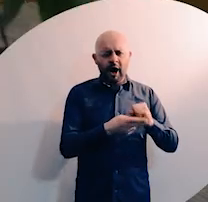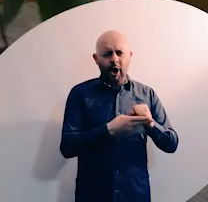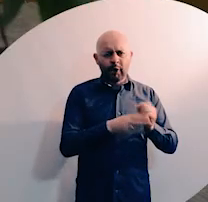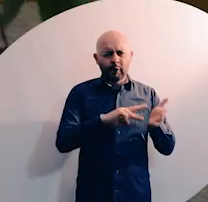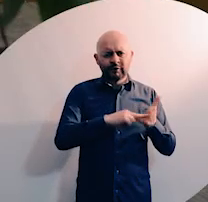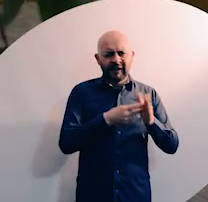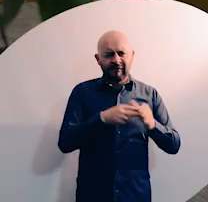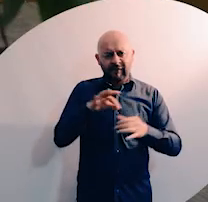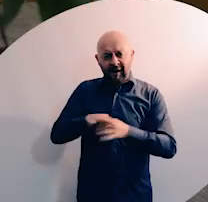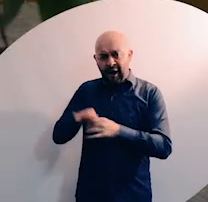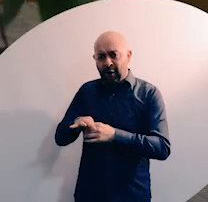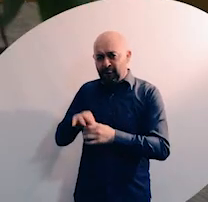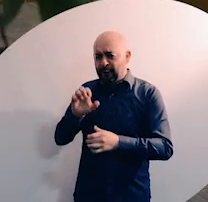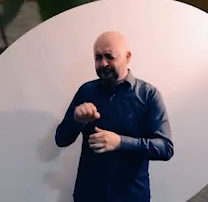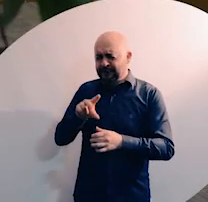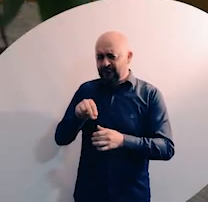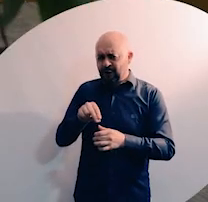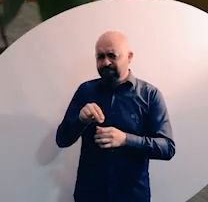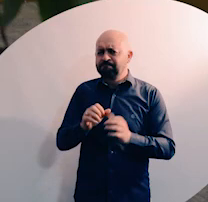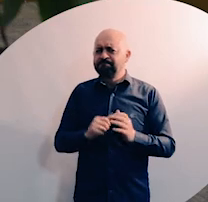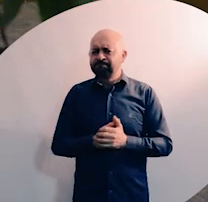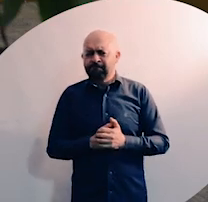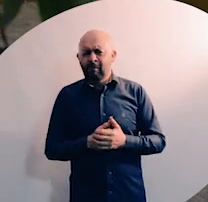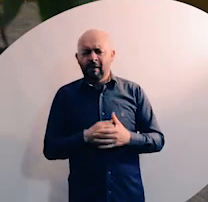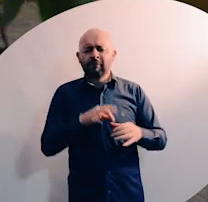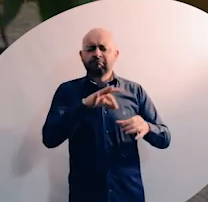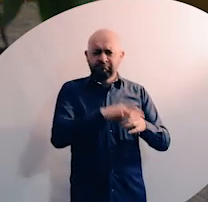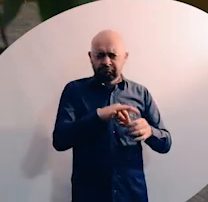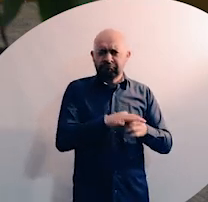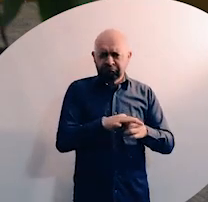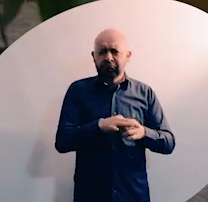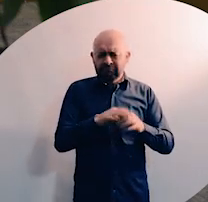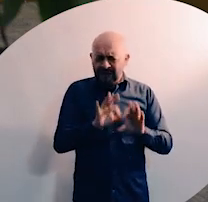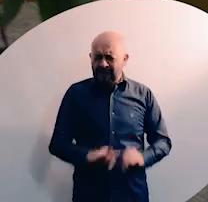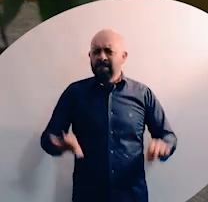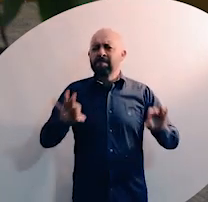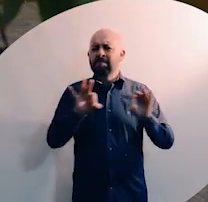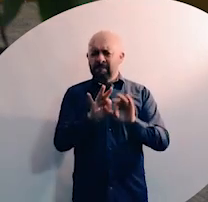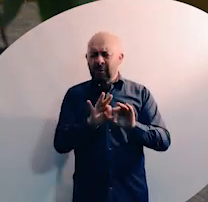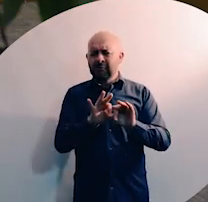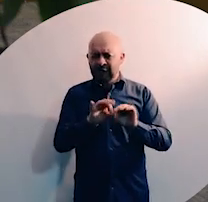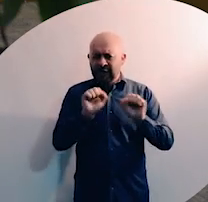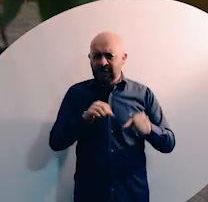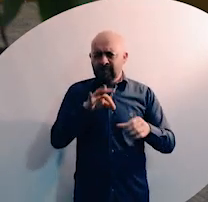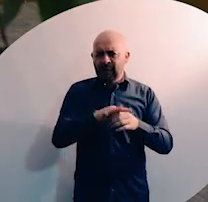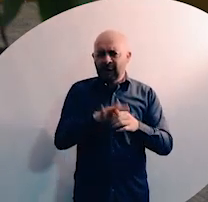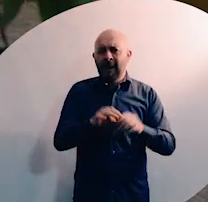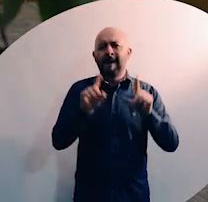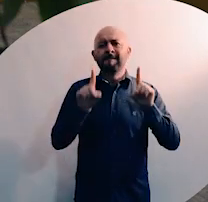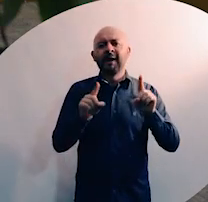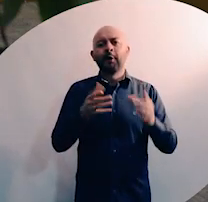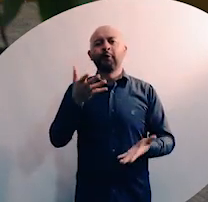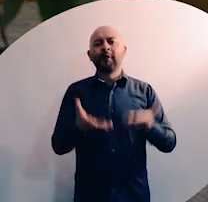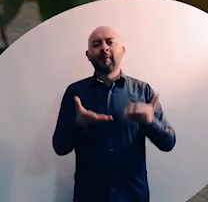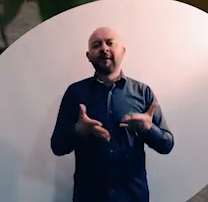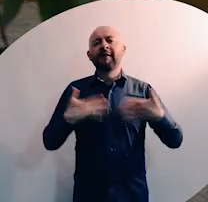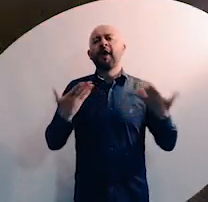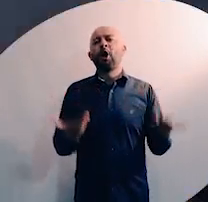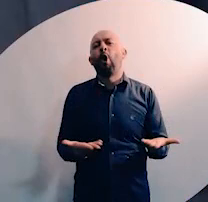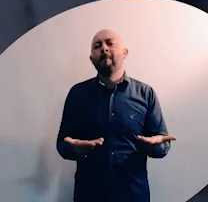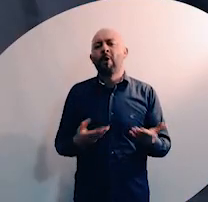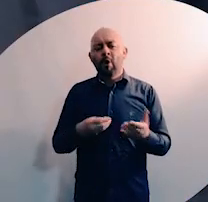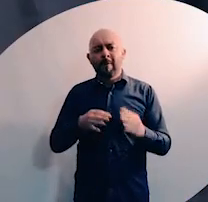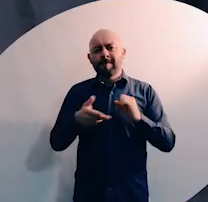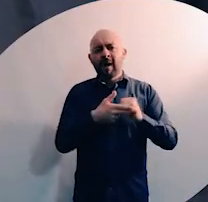Tener una cuenta de ahorros es un buen primer paso para ahorrar, pero dependerá exclusivamente del uso que le demos a nuestra cuenta de ahorros.